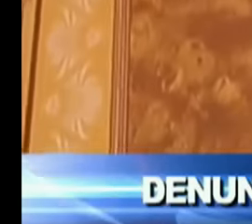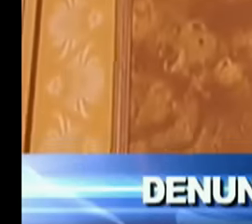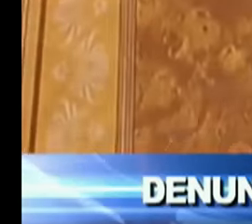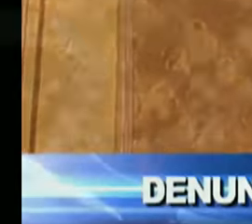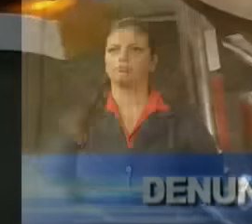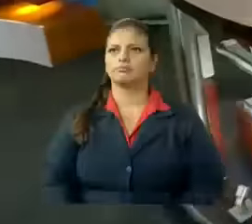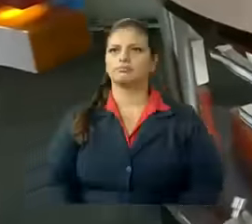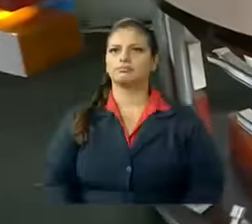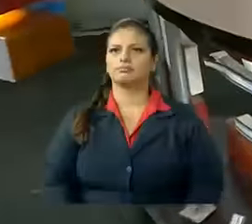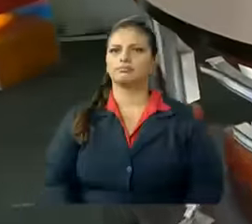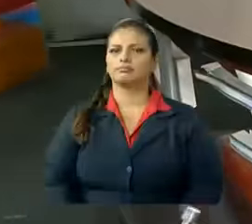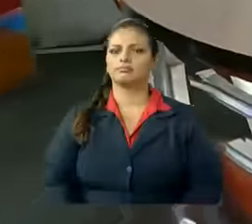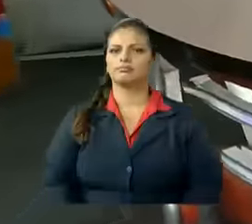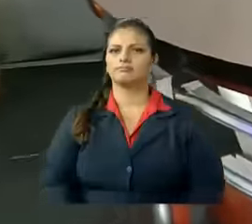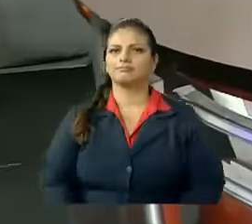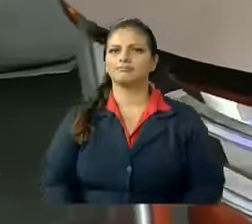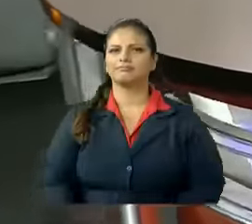En la mañana.